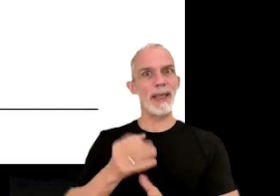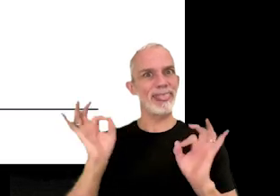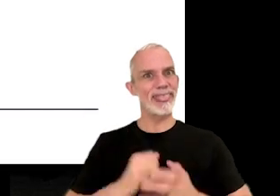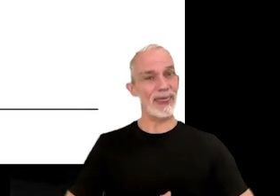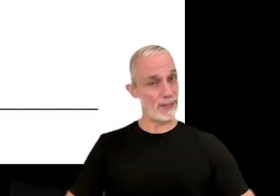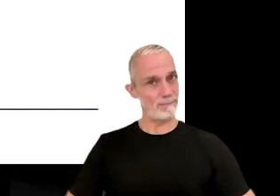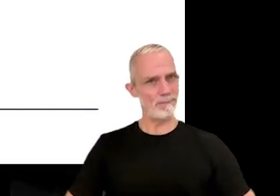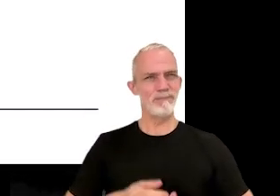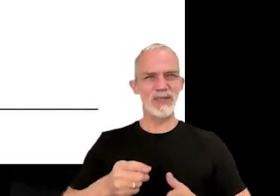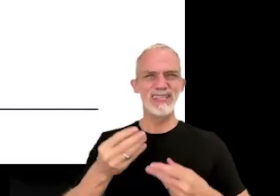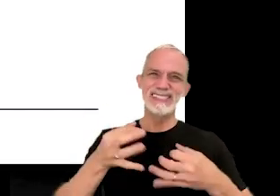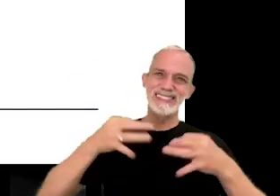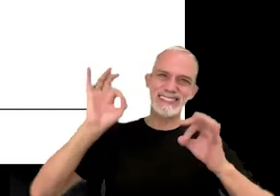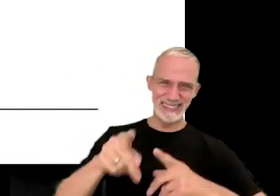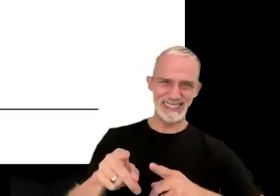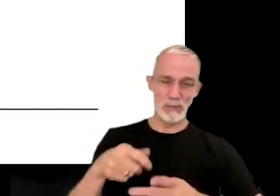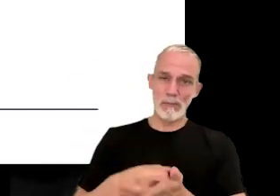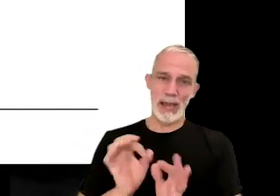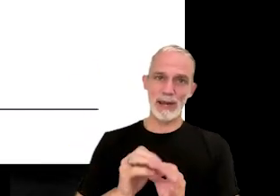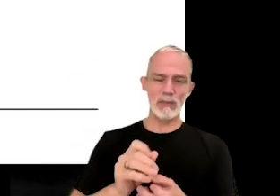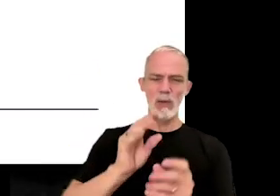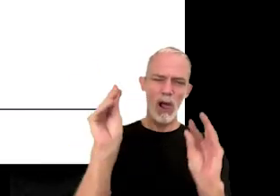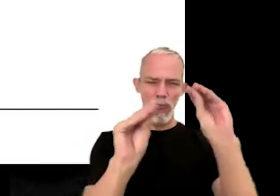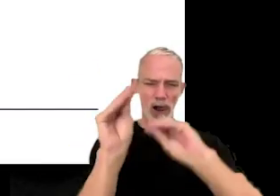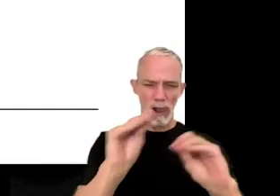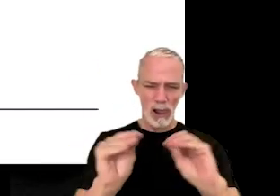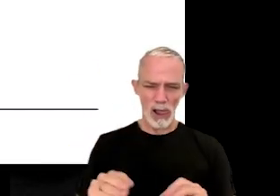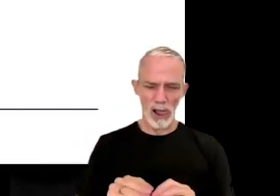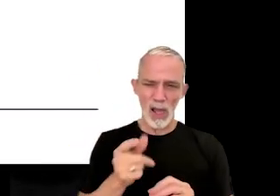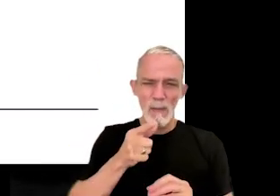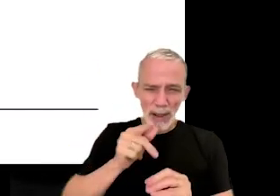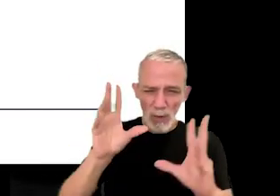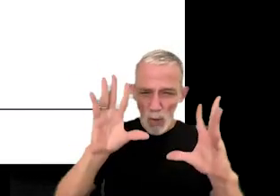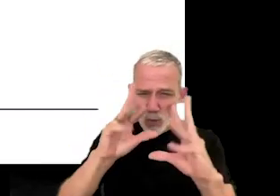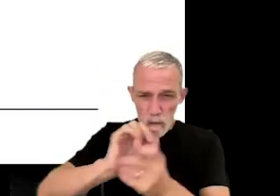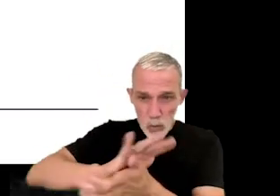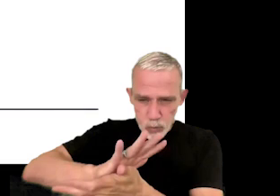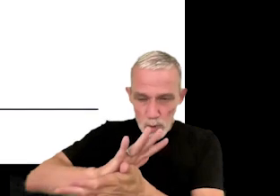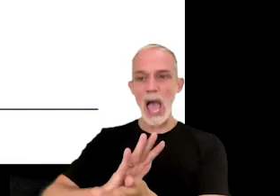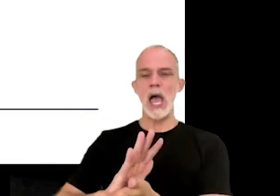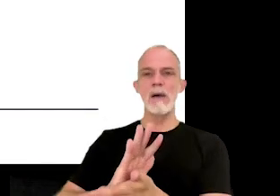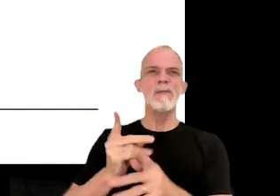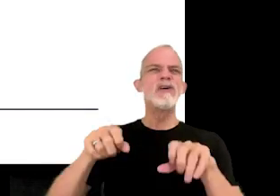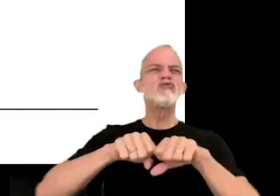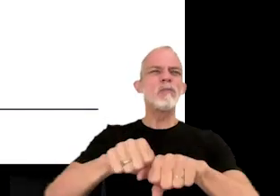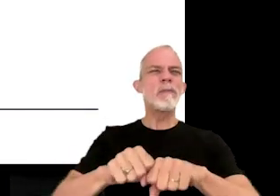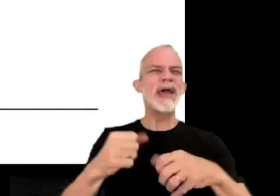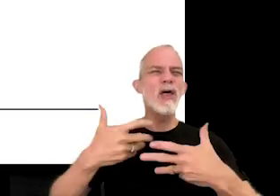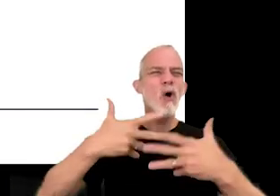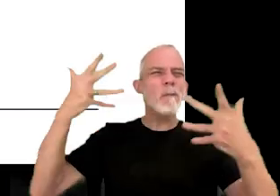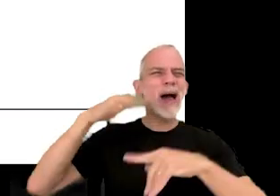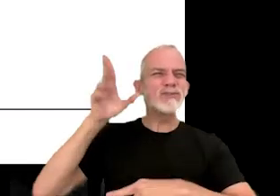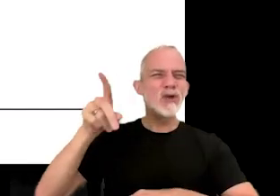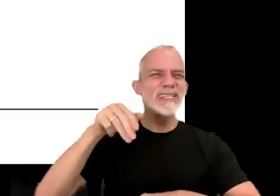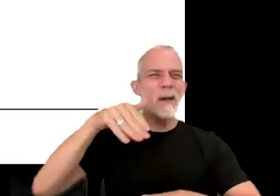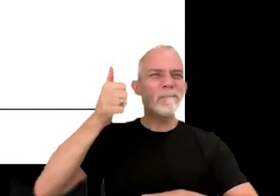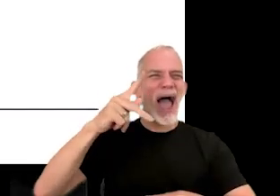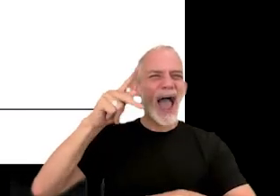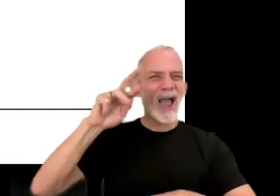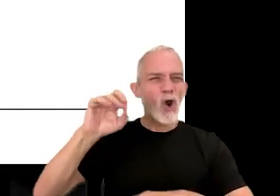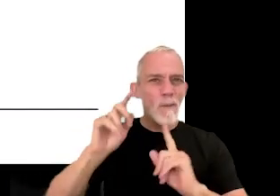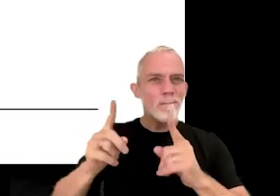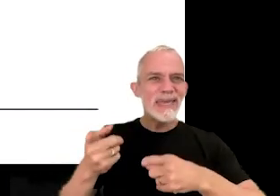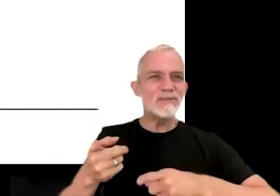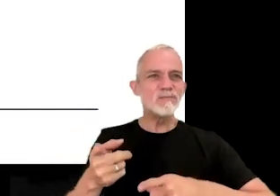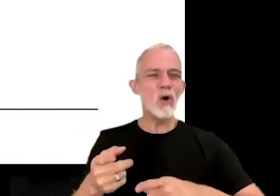Toma para sí lo mismo que se dijo en supermercados mayoristas macro, en